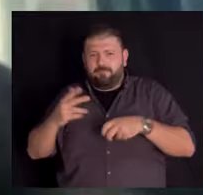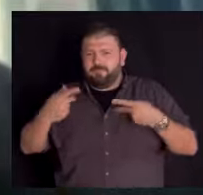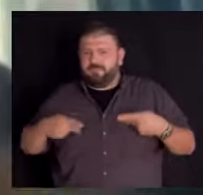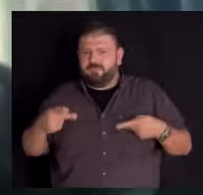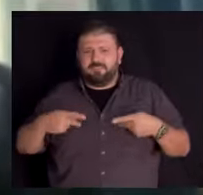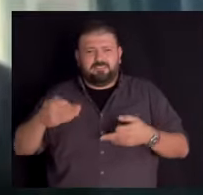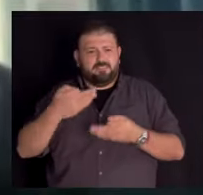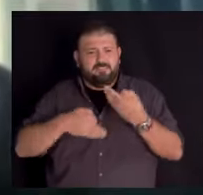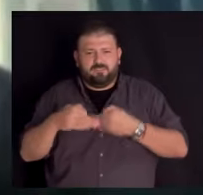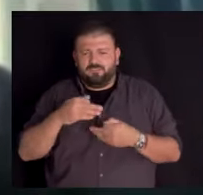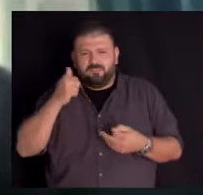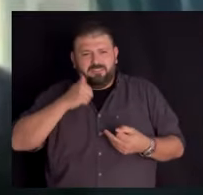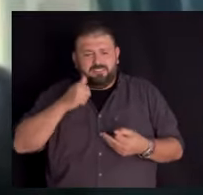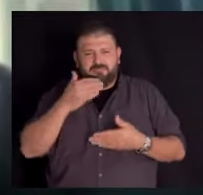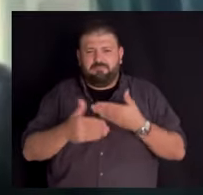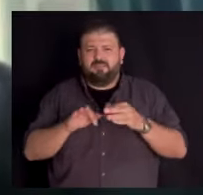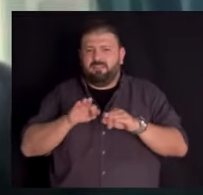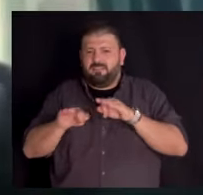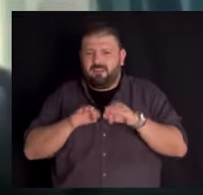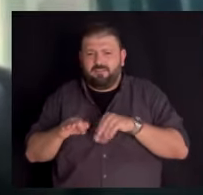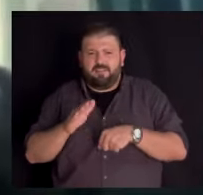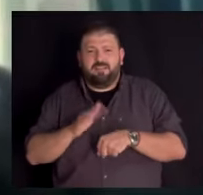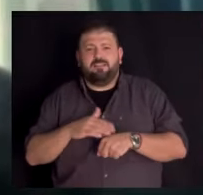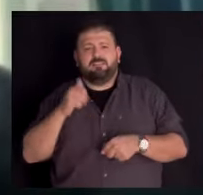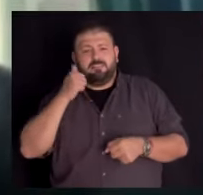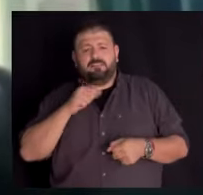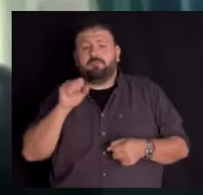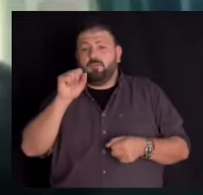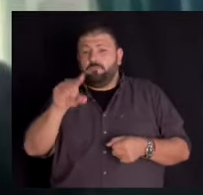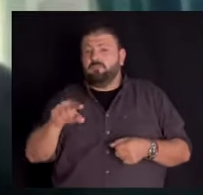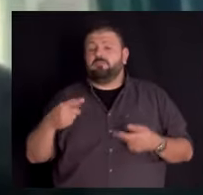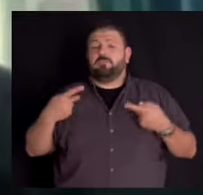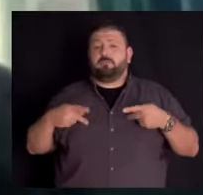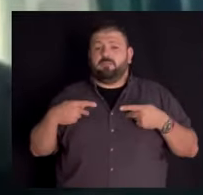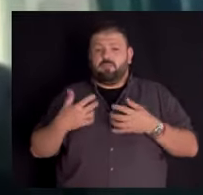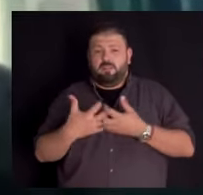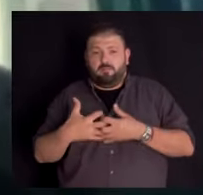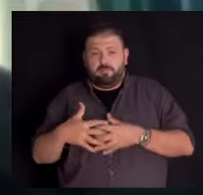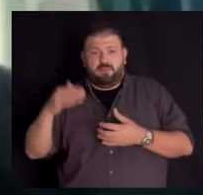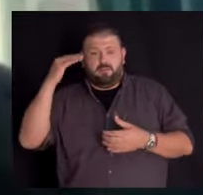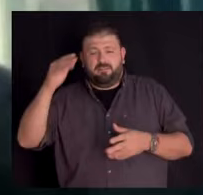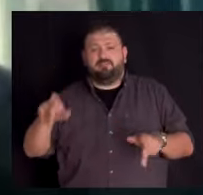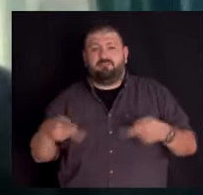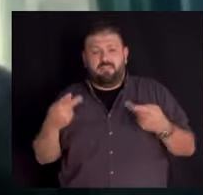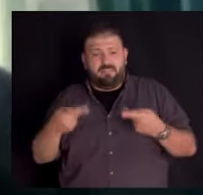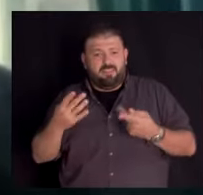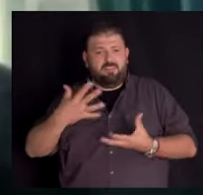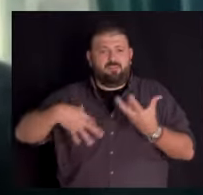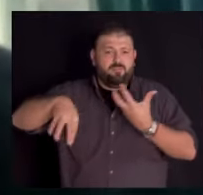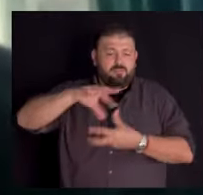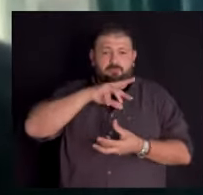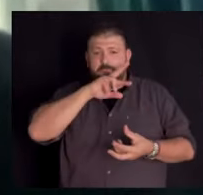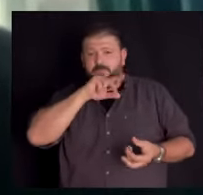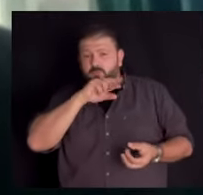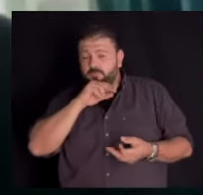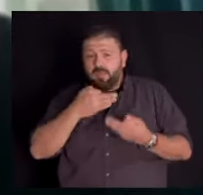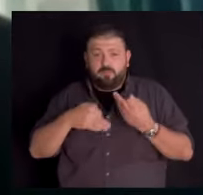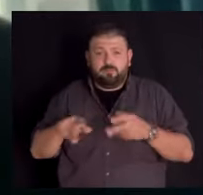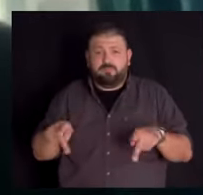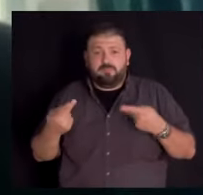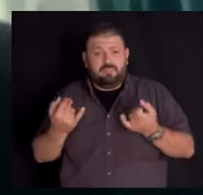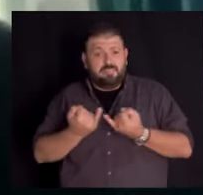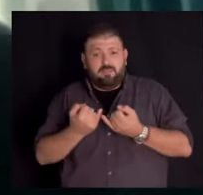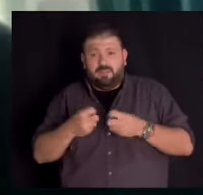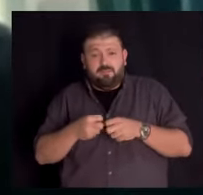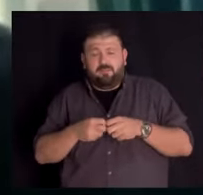que andamos en actividad, trabajando, mismos distribuidores que andan preocupados, nerviosos, con ansiedad. Entonces, pues